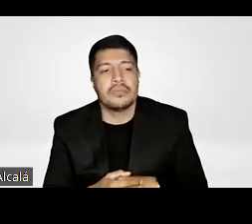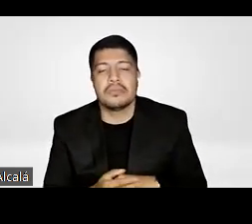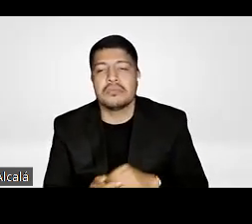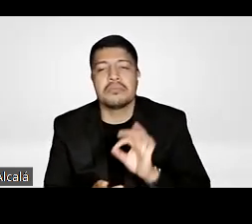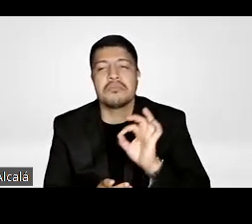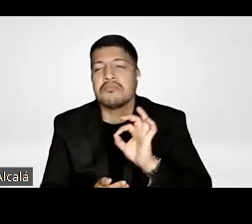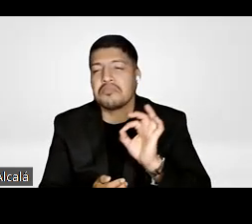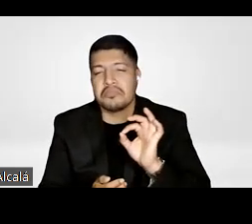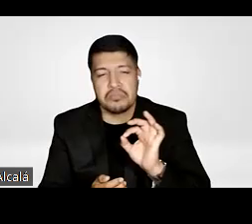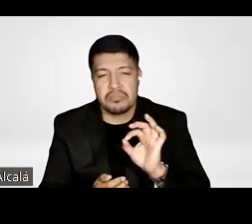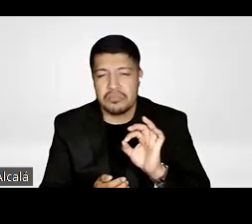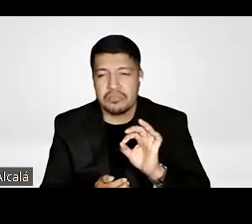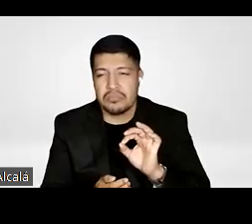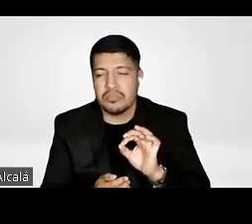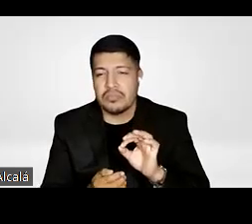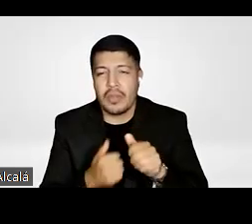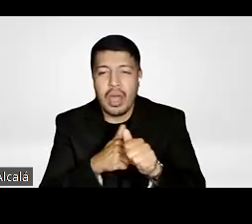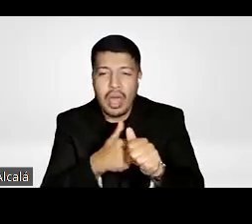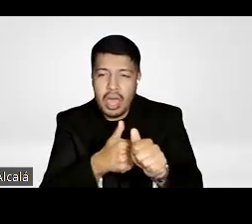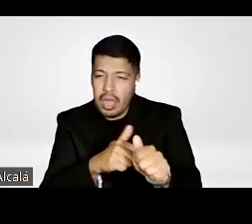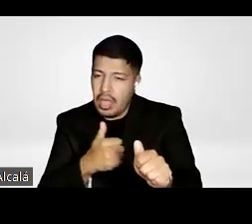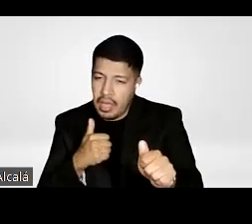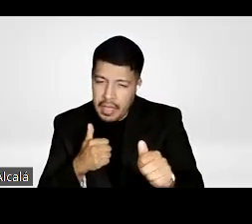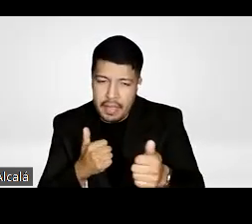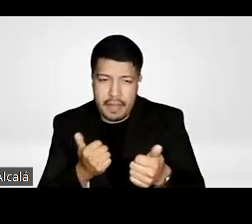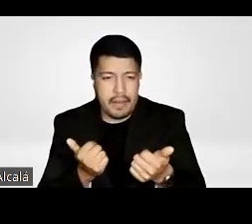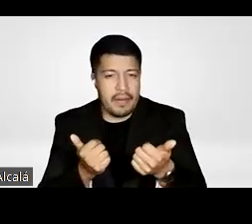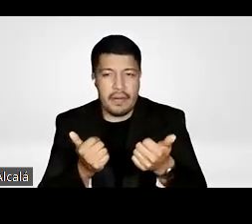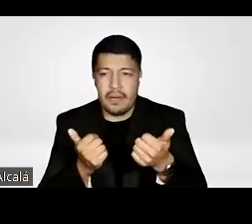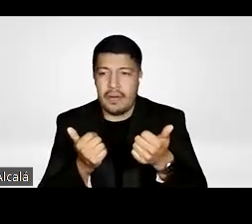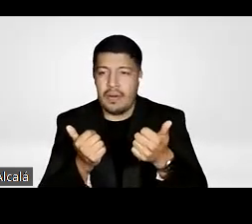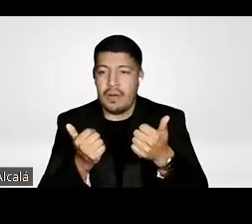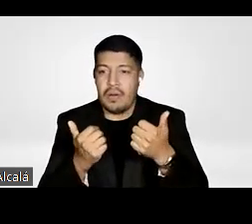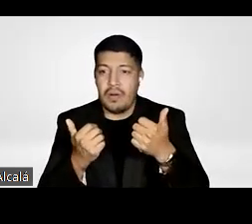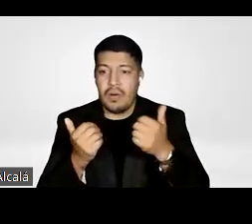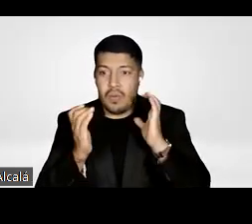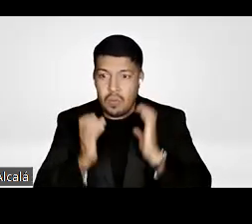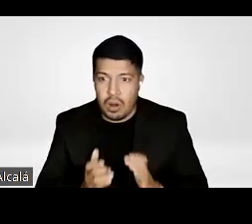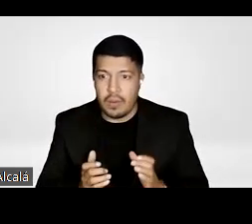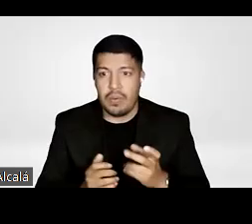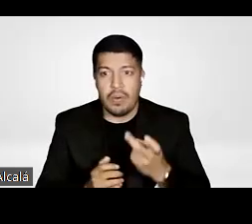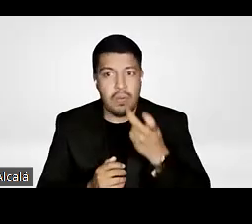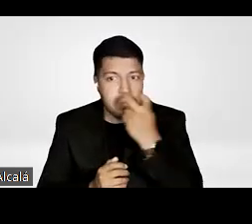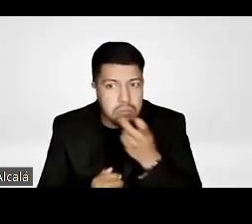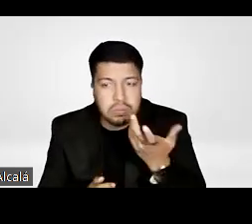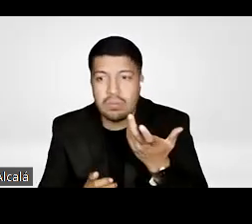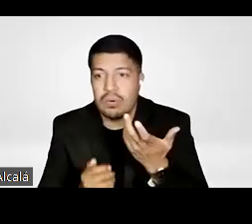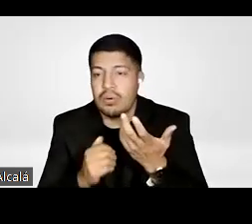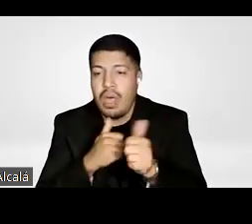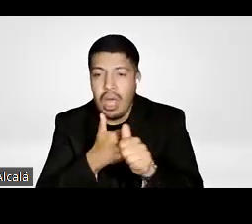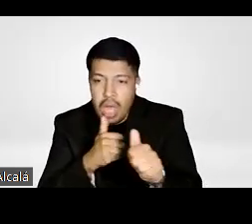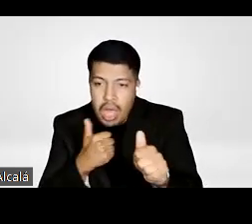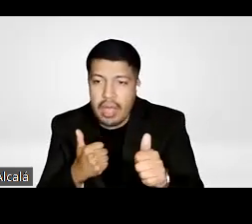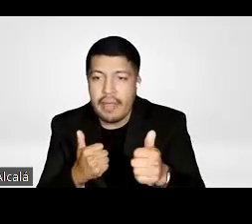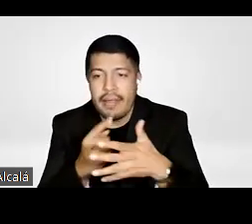desarrollo generalizado, en el motor grueso, en el motor fino o en el desarrollo del lenguaje. Entonces vemos, por ejemplo, que una